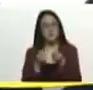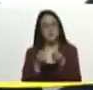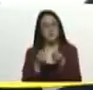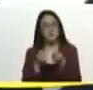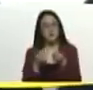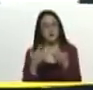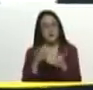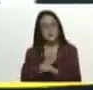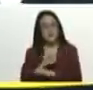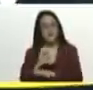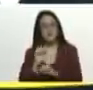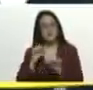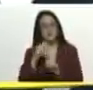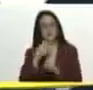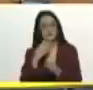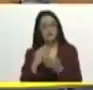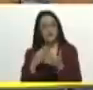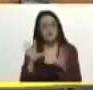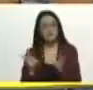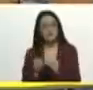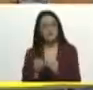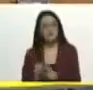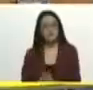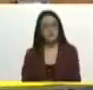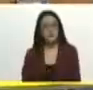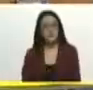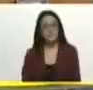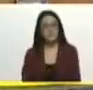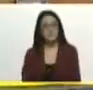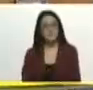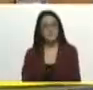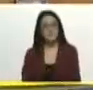emergentes? Muchísimas gracias.